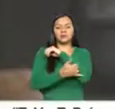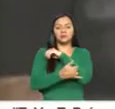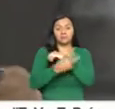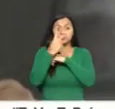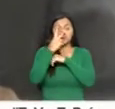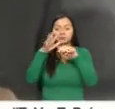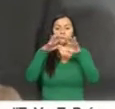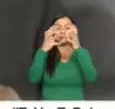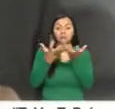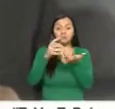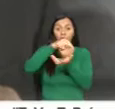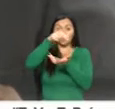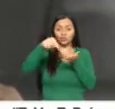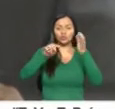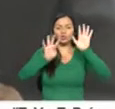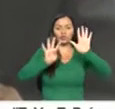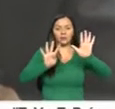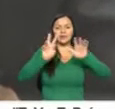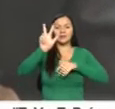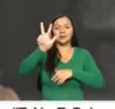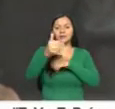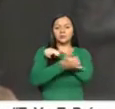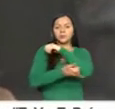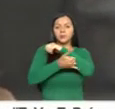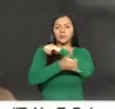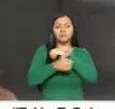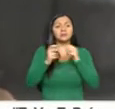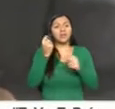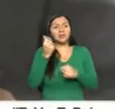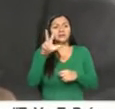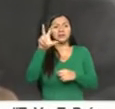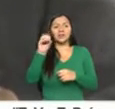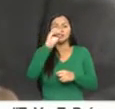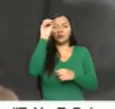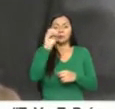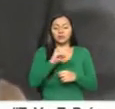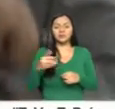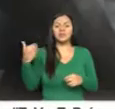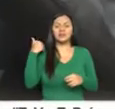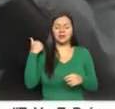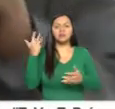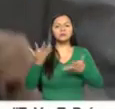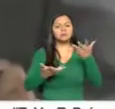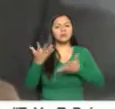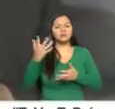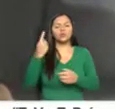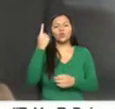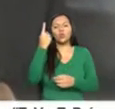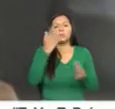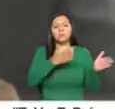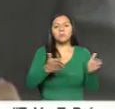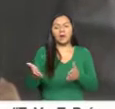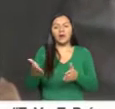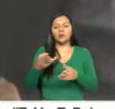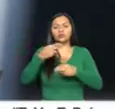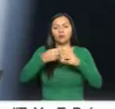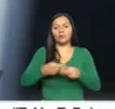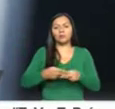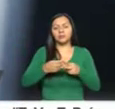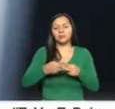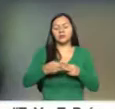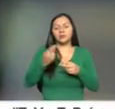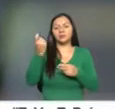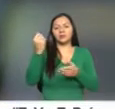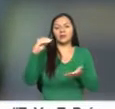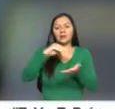93 países, la tercera parte aproximadamente de países, tienen ya al menos un sistema de dinero electrónico.